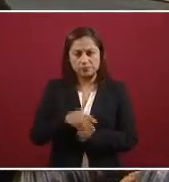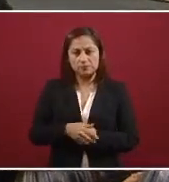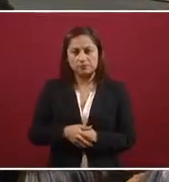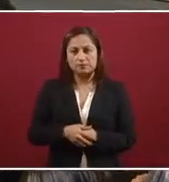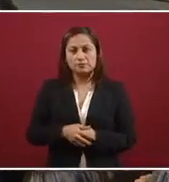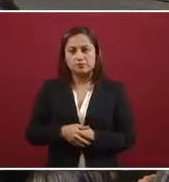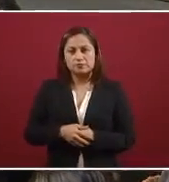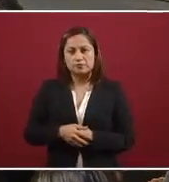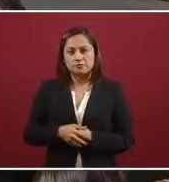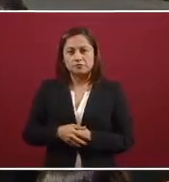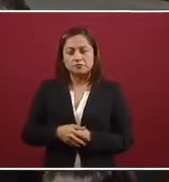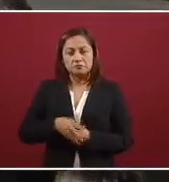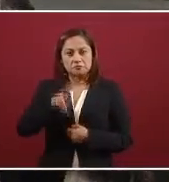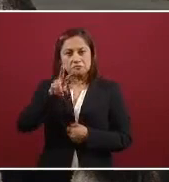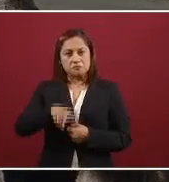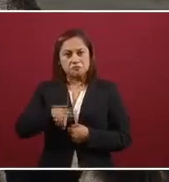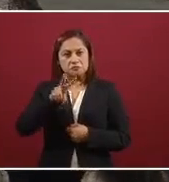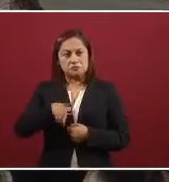una lección.